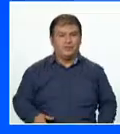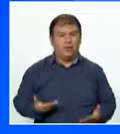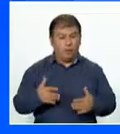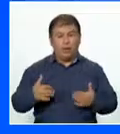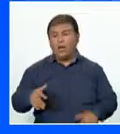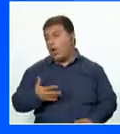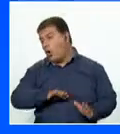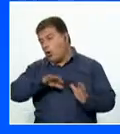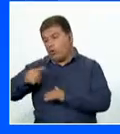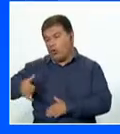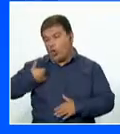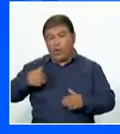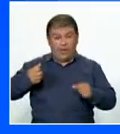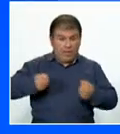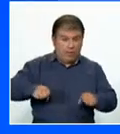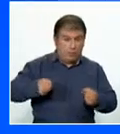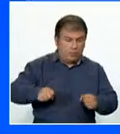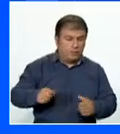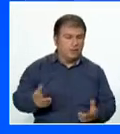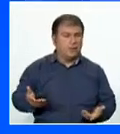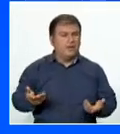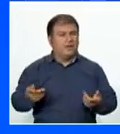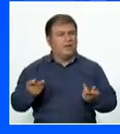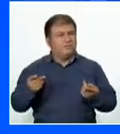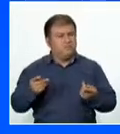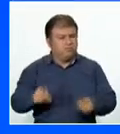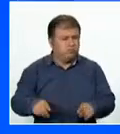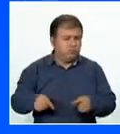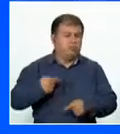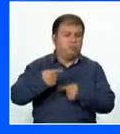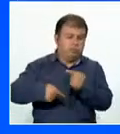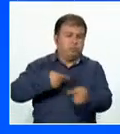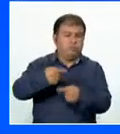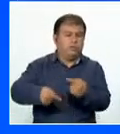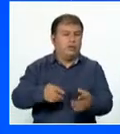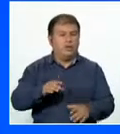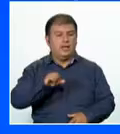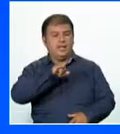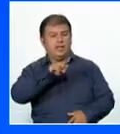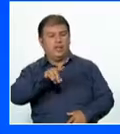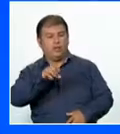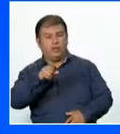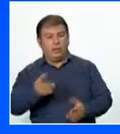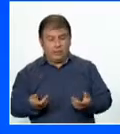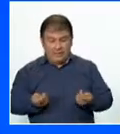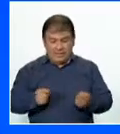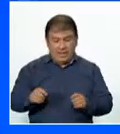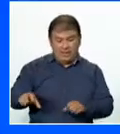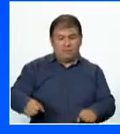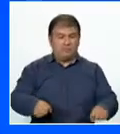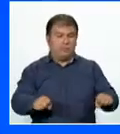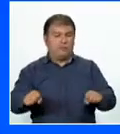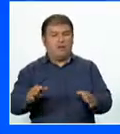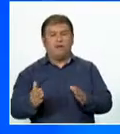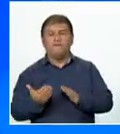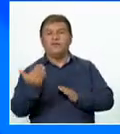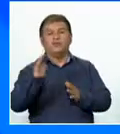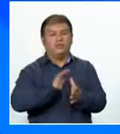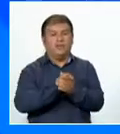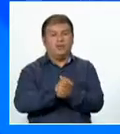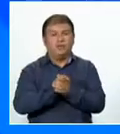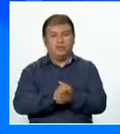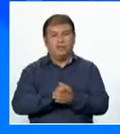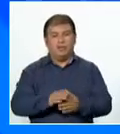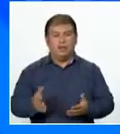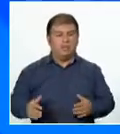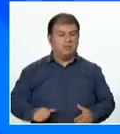un joven motociclista sufrió una aparatosa caída en Indonesia cuando intentaba hacer una temeraria maniobra frente a sus amigos